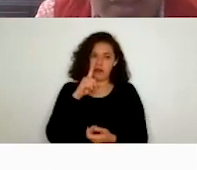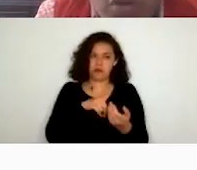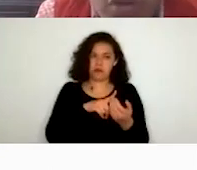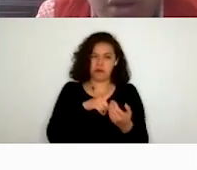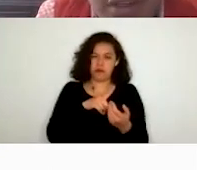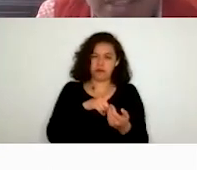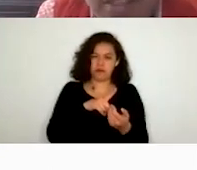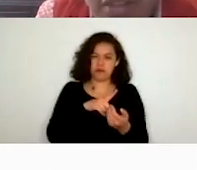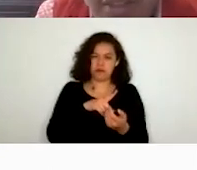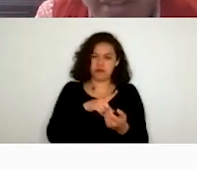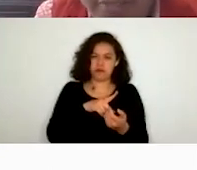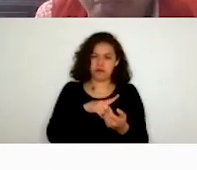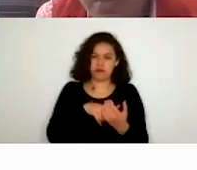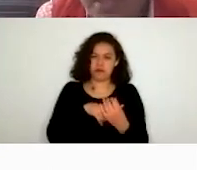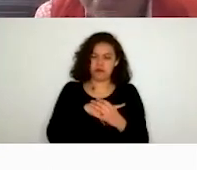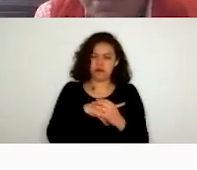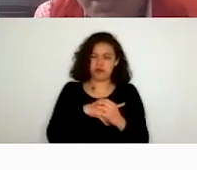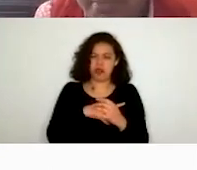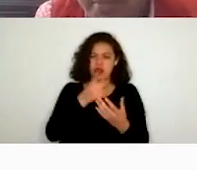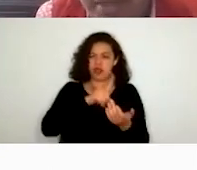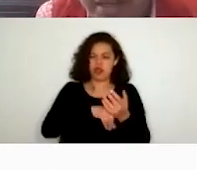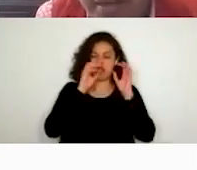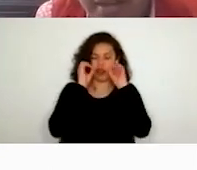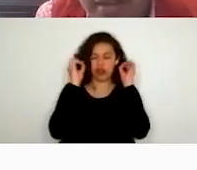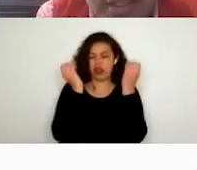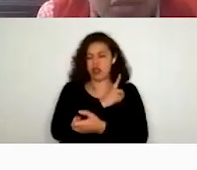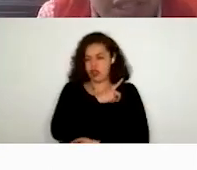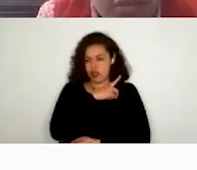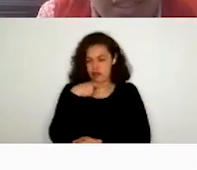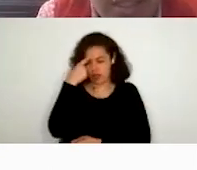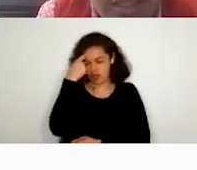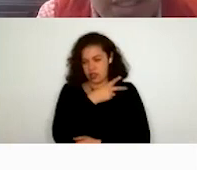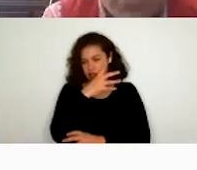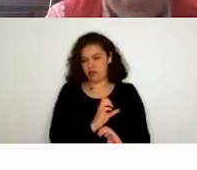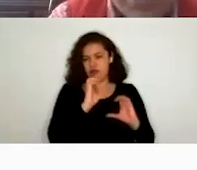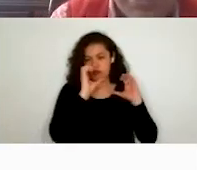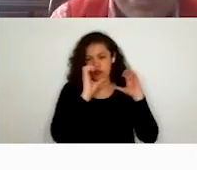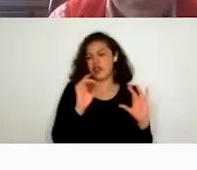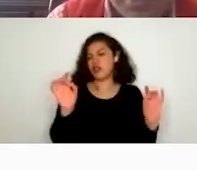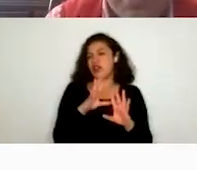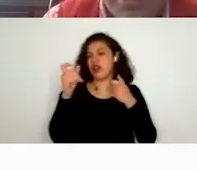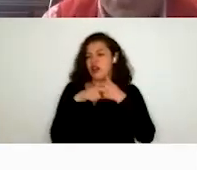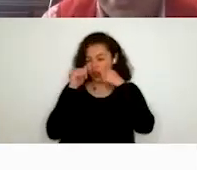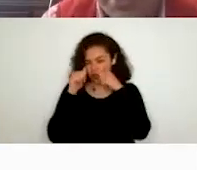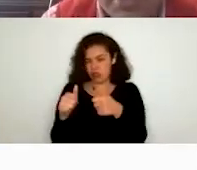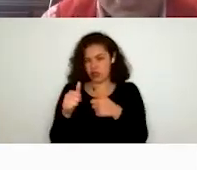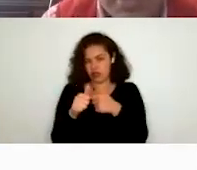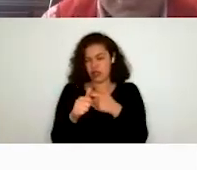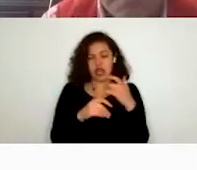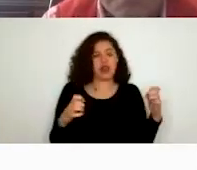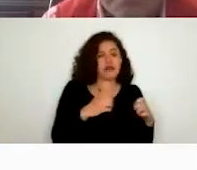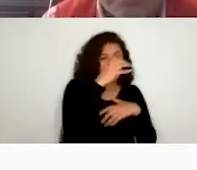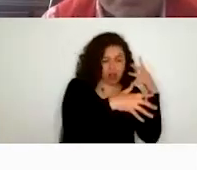cuenten con una organización interna que permita prever y, en su caso, atender cualquier contingencia derivada de una emergencia o